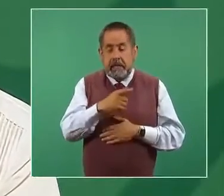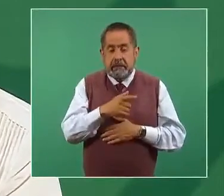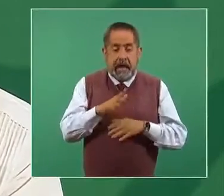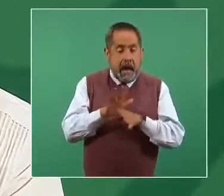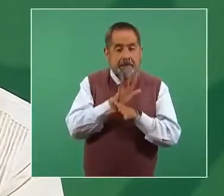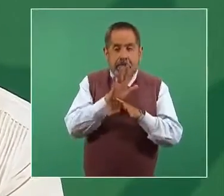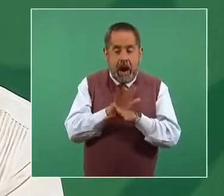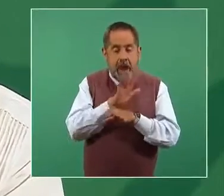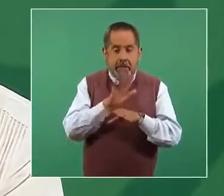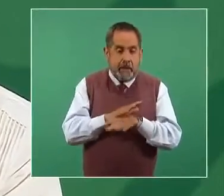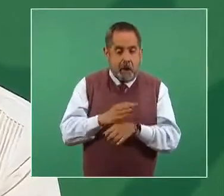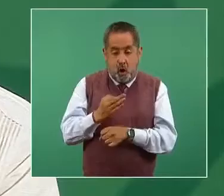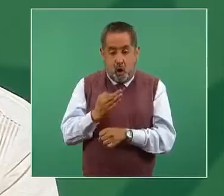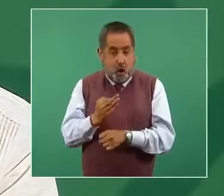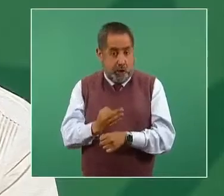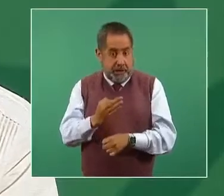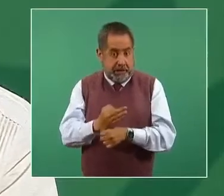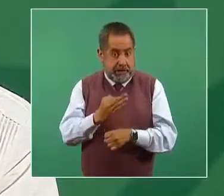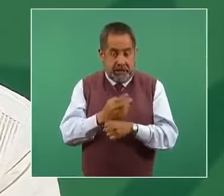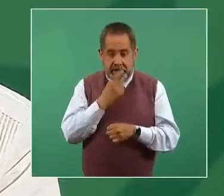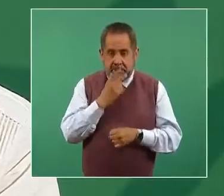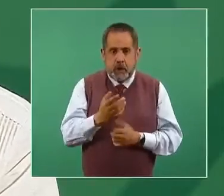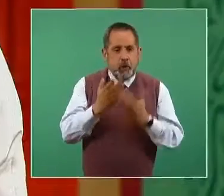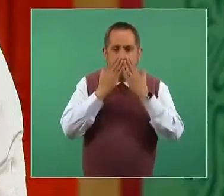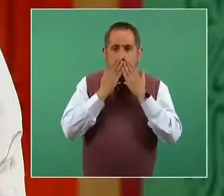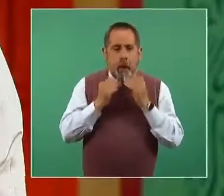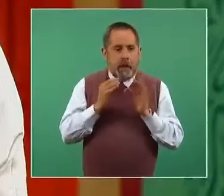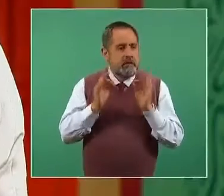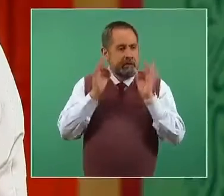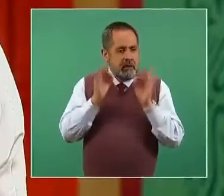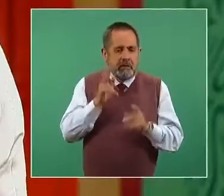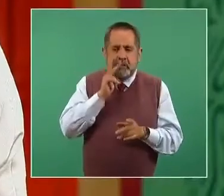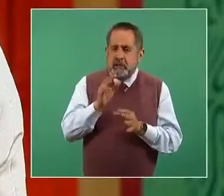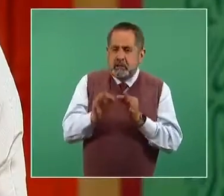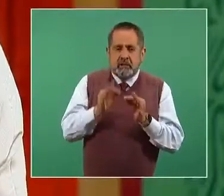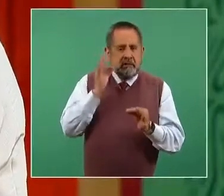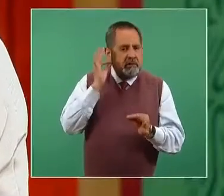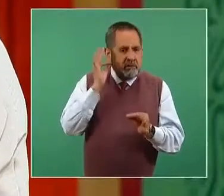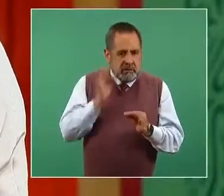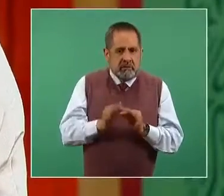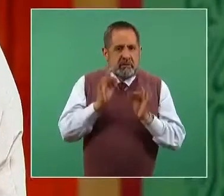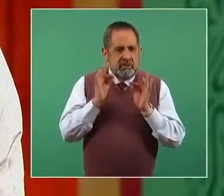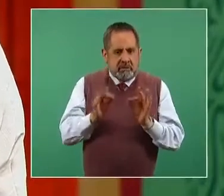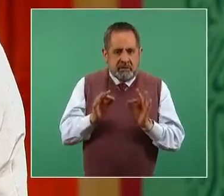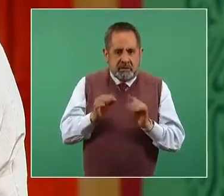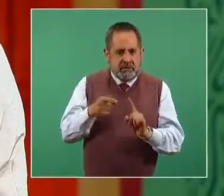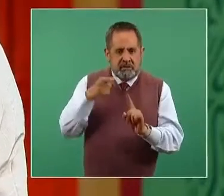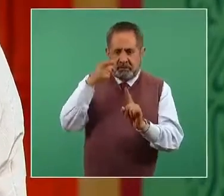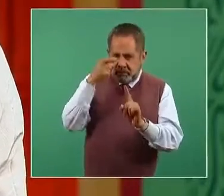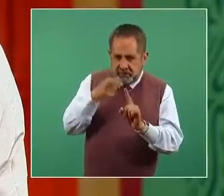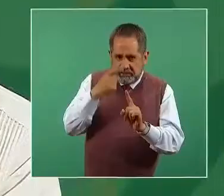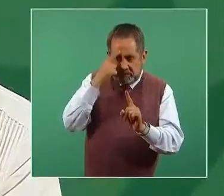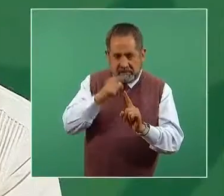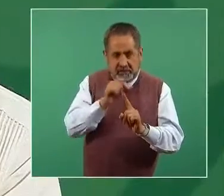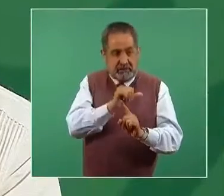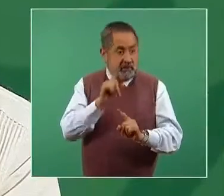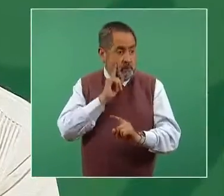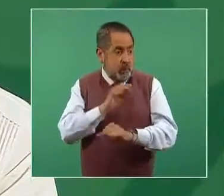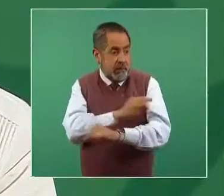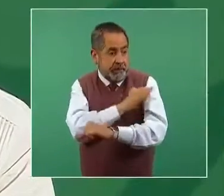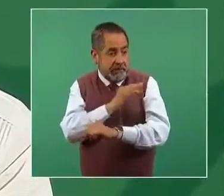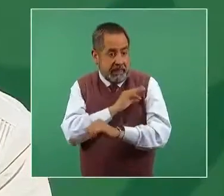cambiante. En este momento, como decía, no se ha concluido ninguno de los ensayos clínicos específicos que incluyen a